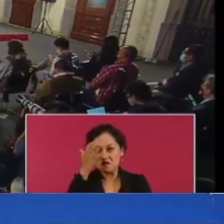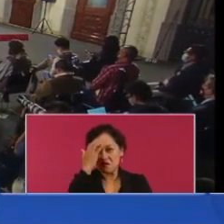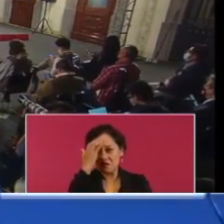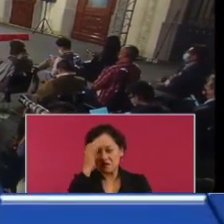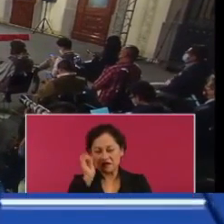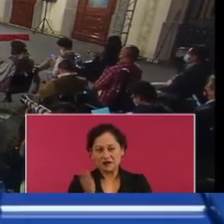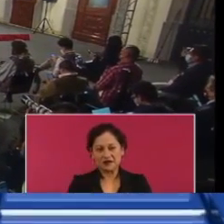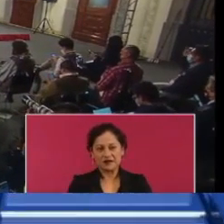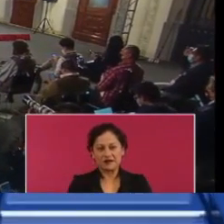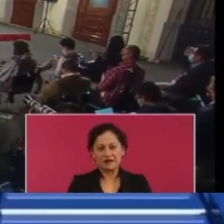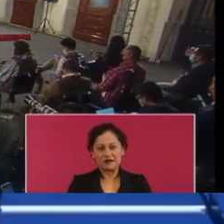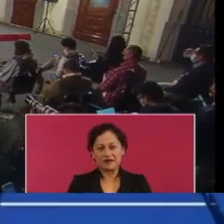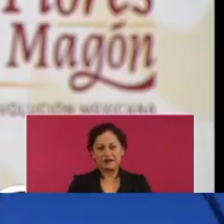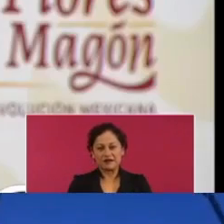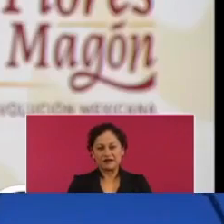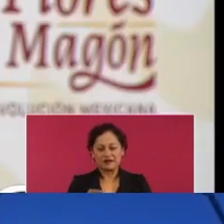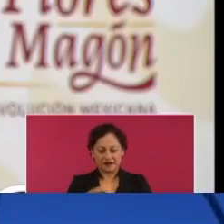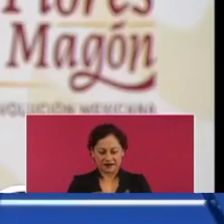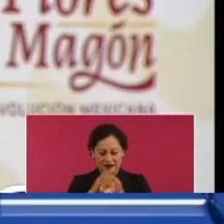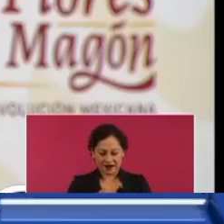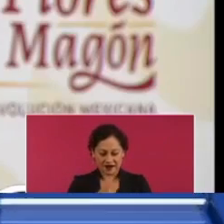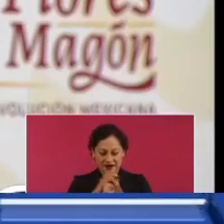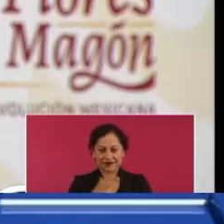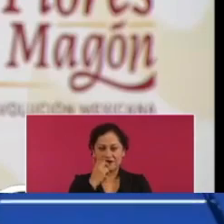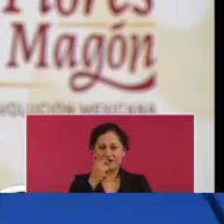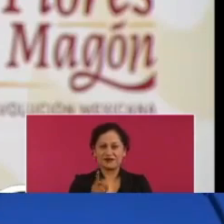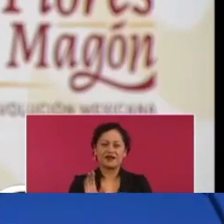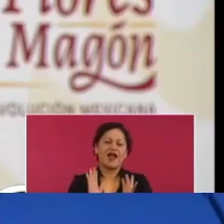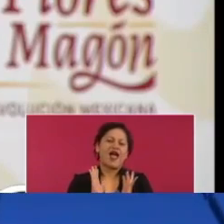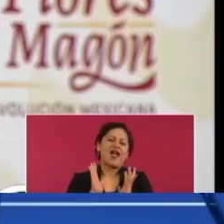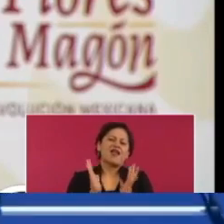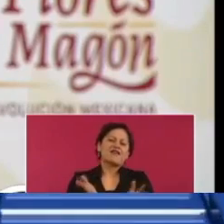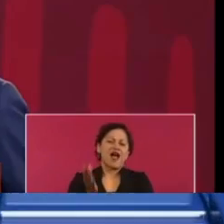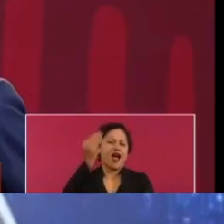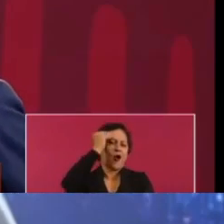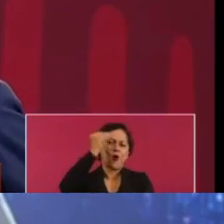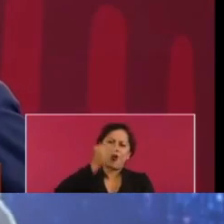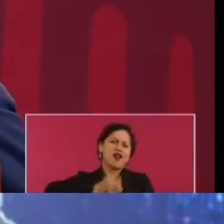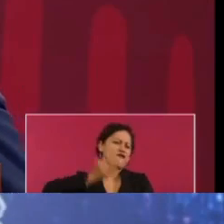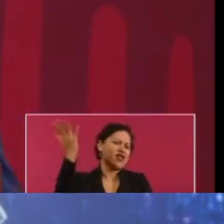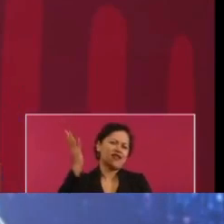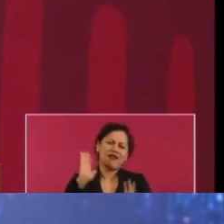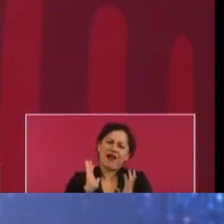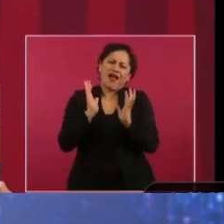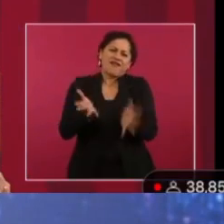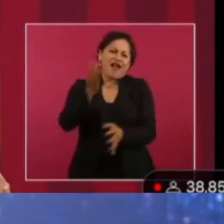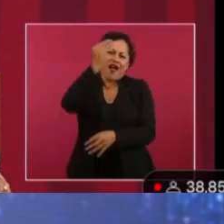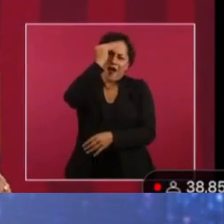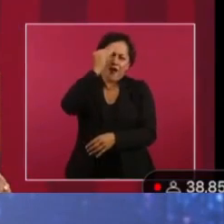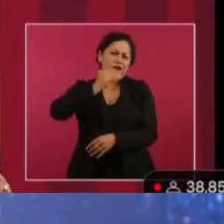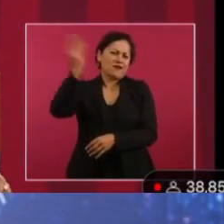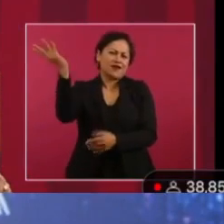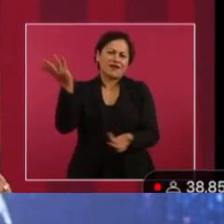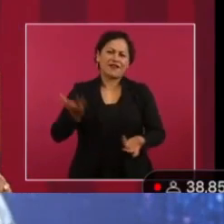de Joaquín López Dóriga Que salió mencionar el grupo afirme vea mis estimados amigos